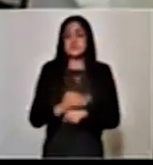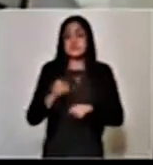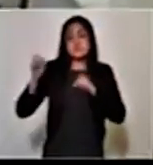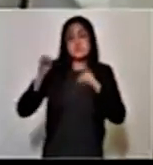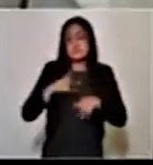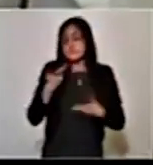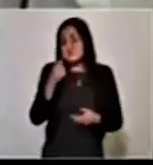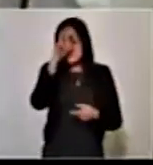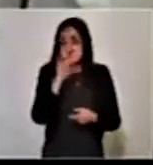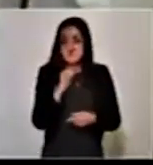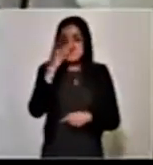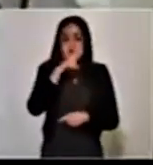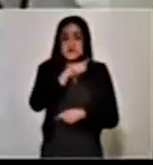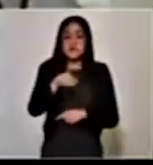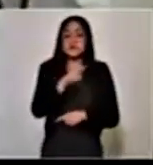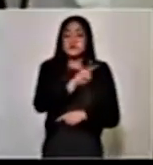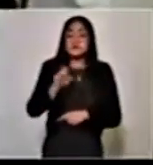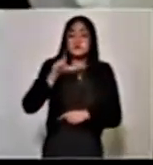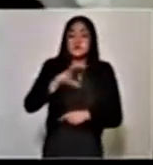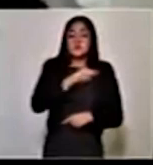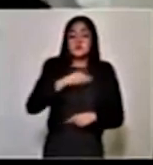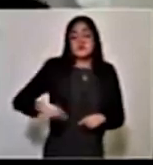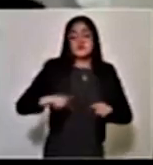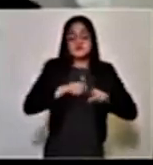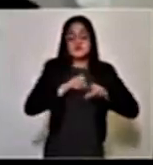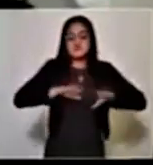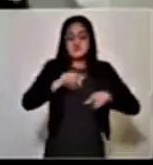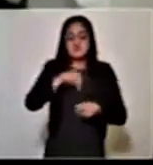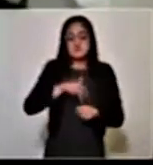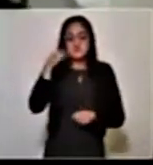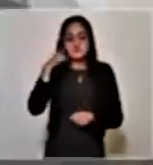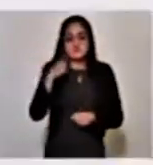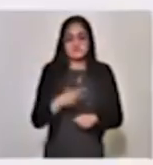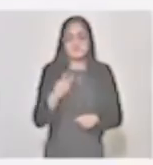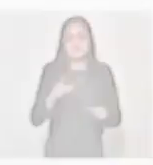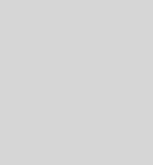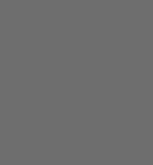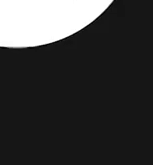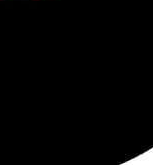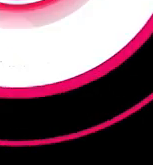climatológicas para los 217 municipios, señor gobernador. Es cuanto.